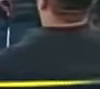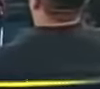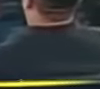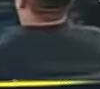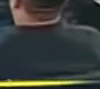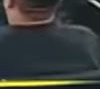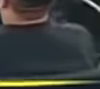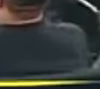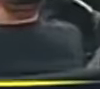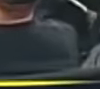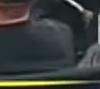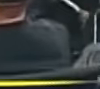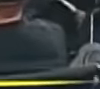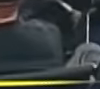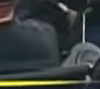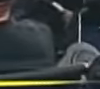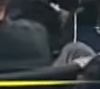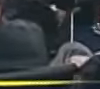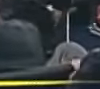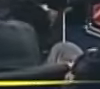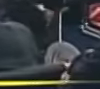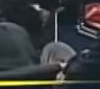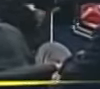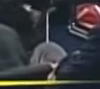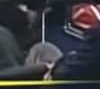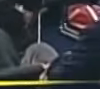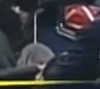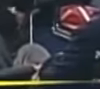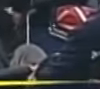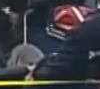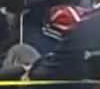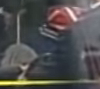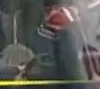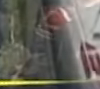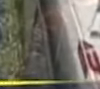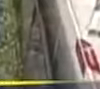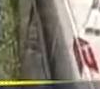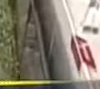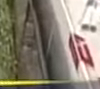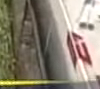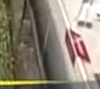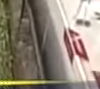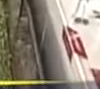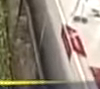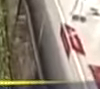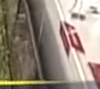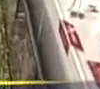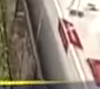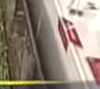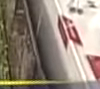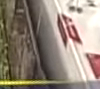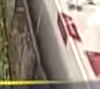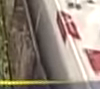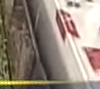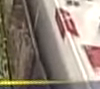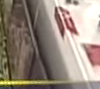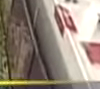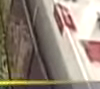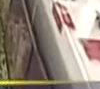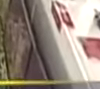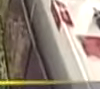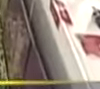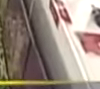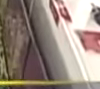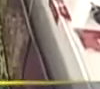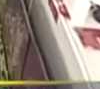Pueblos de Nuestra América, Tratado de Comercio de los Pueblos, ALBA-TCP. A continuación, palabras